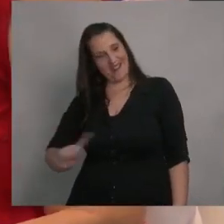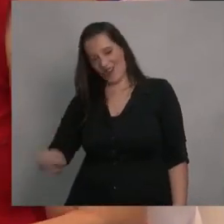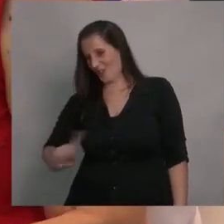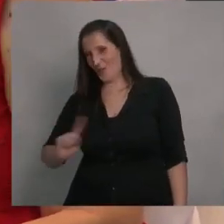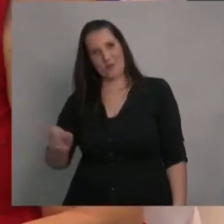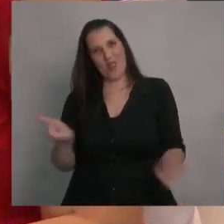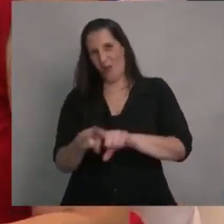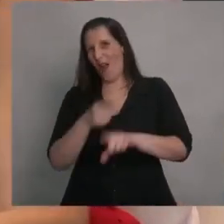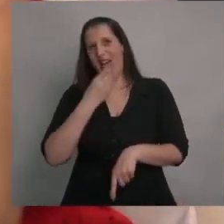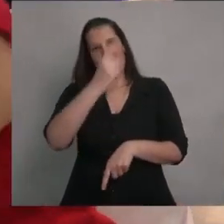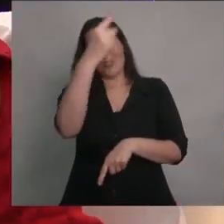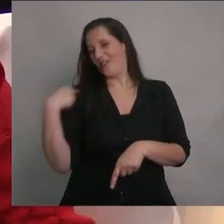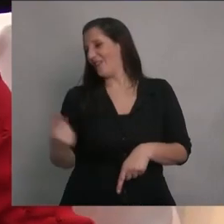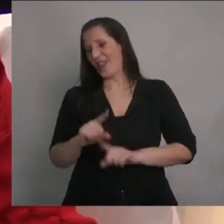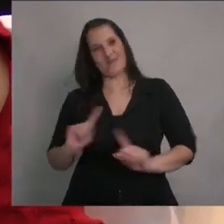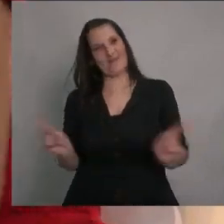No somos nosotras.